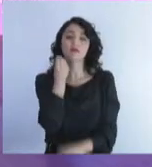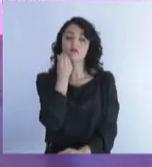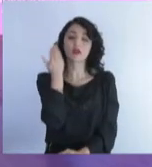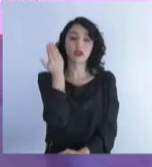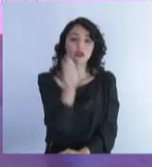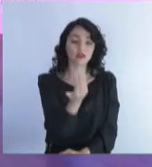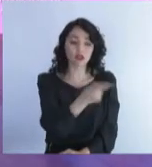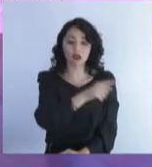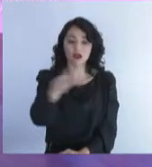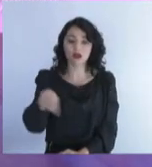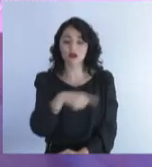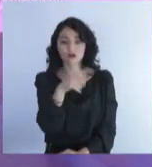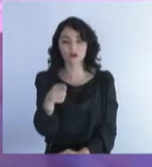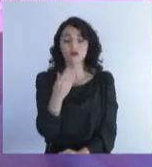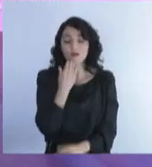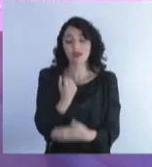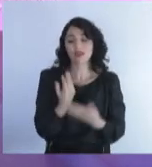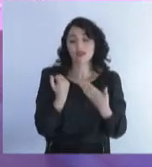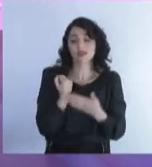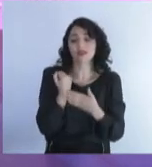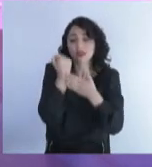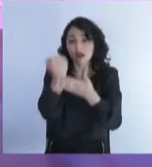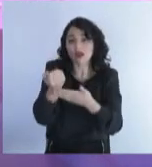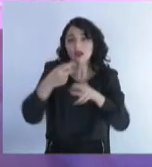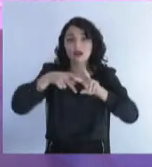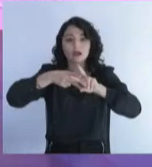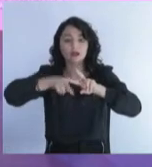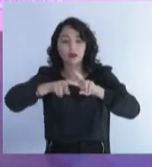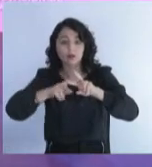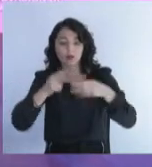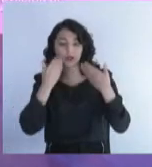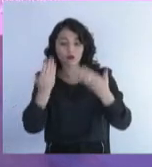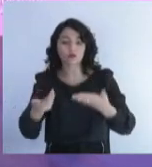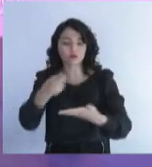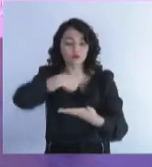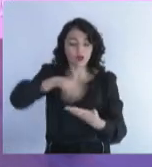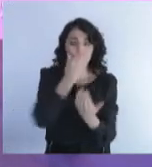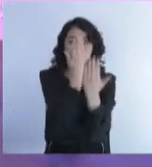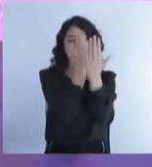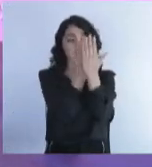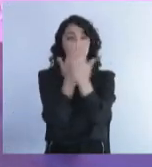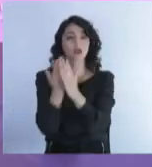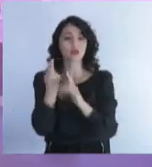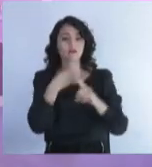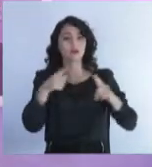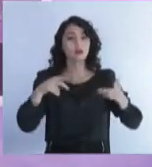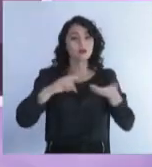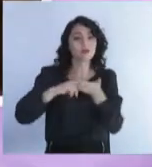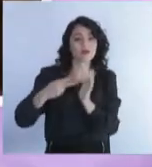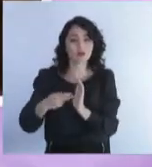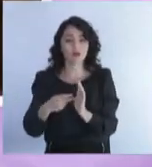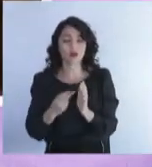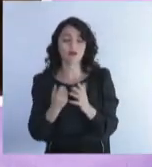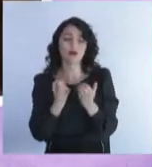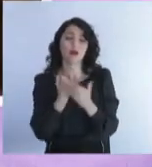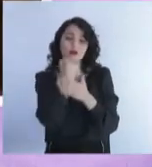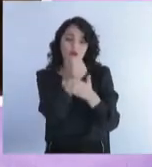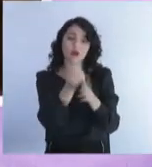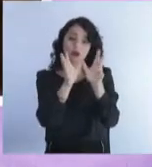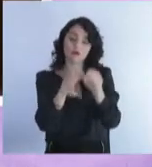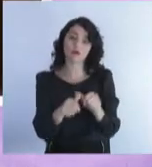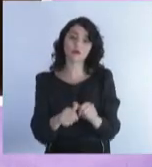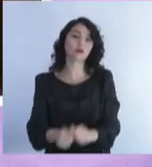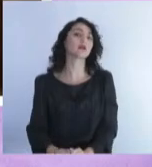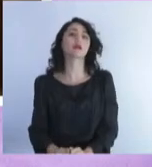también herramientas que permitan a las personas hacer frente a la fatiga causada por esta pandemia. La Universidad Católica ha